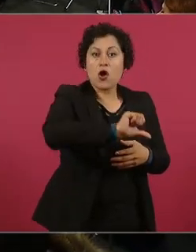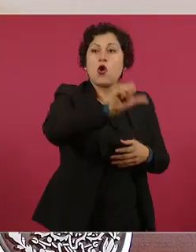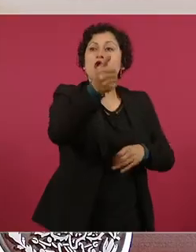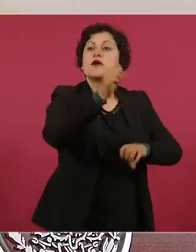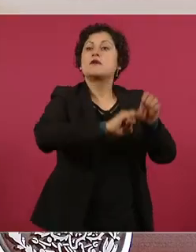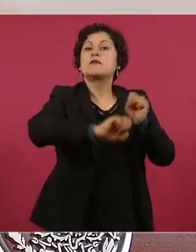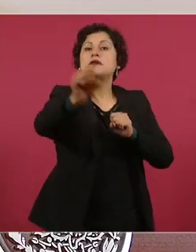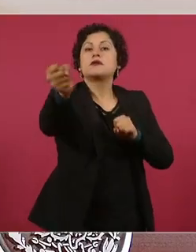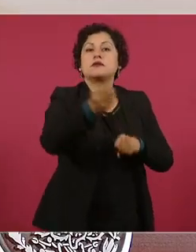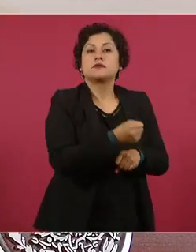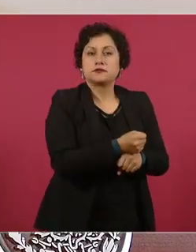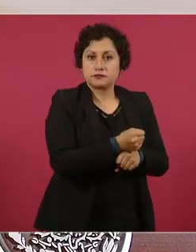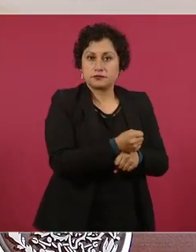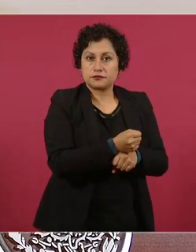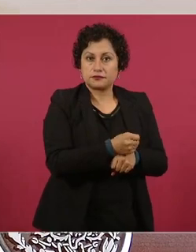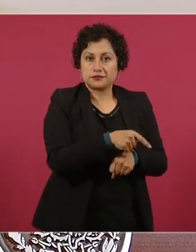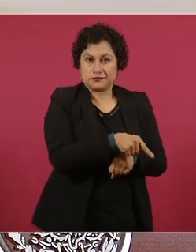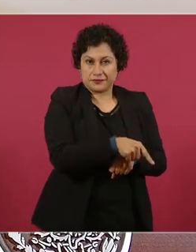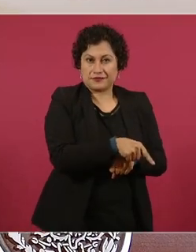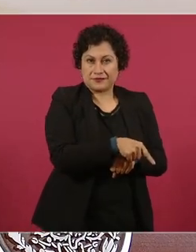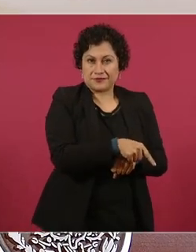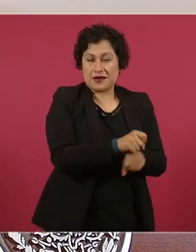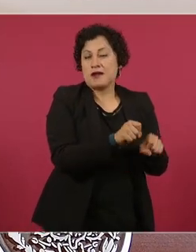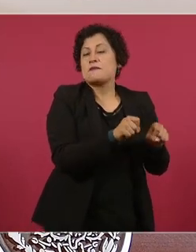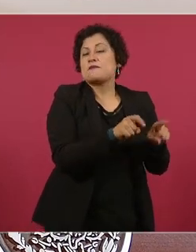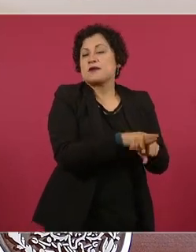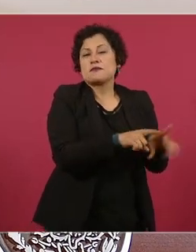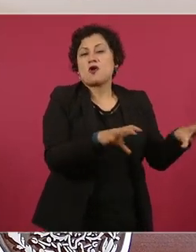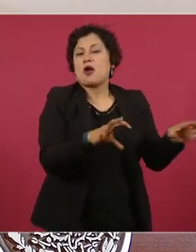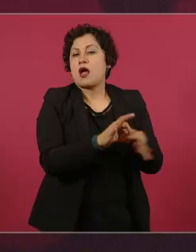que tienen que ver con los medios de manipulación?